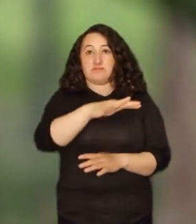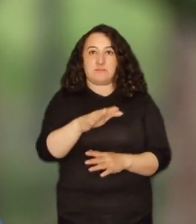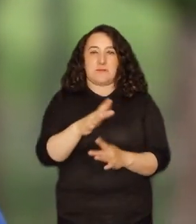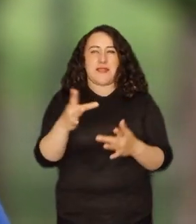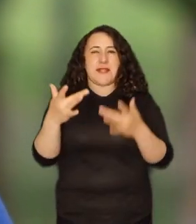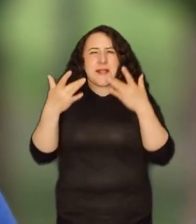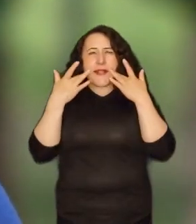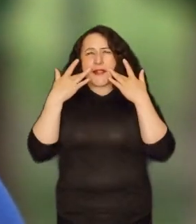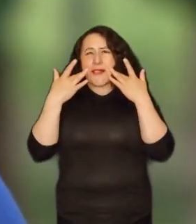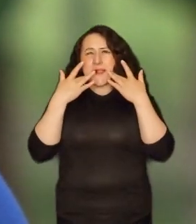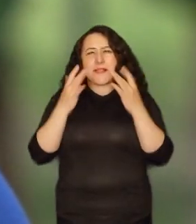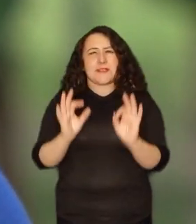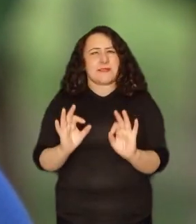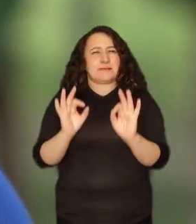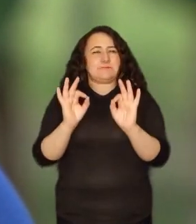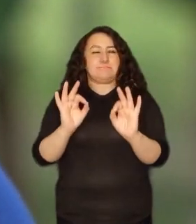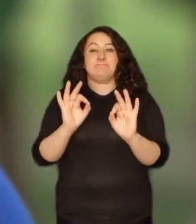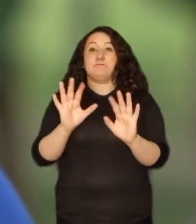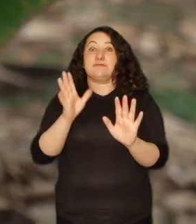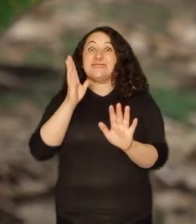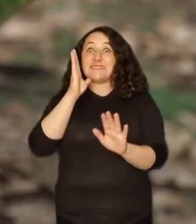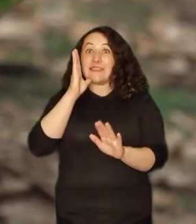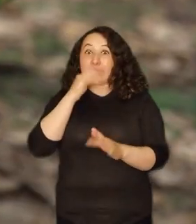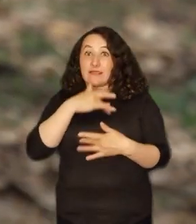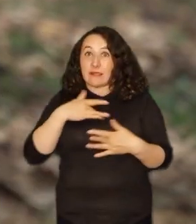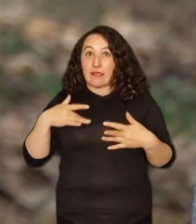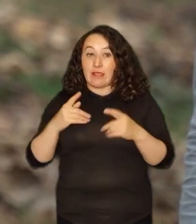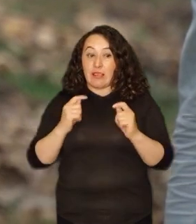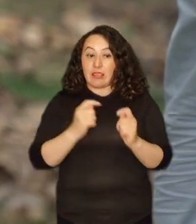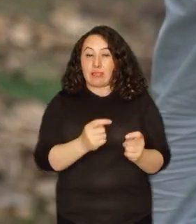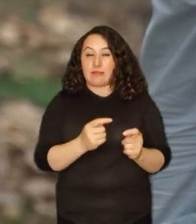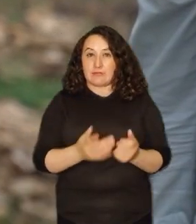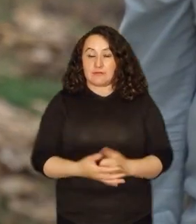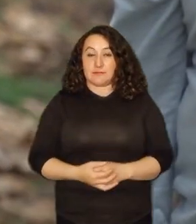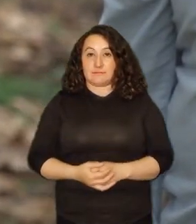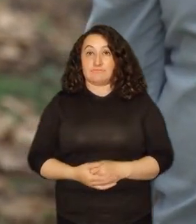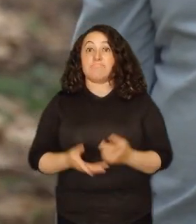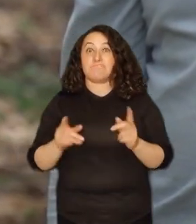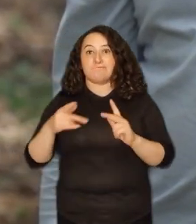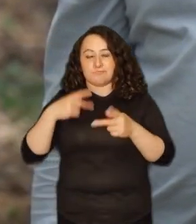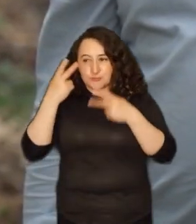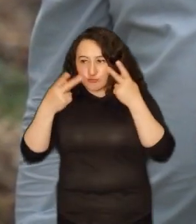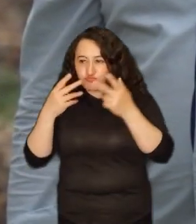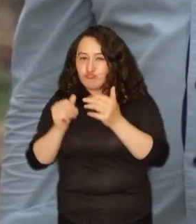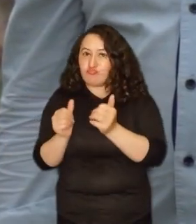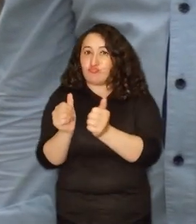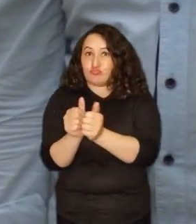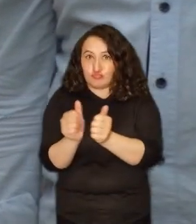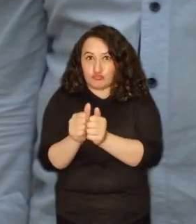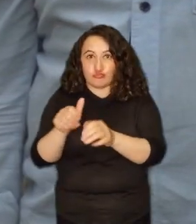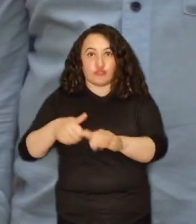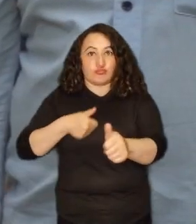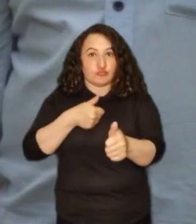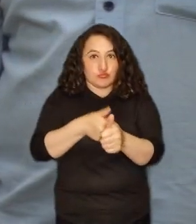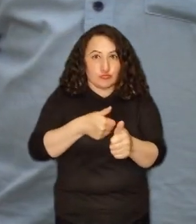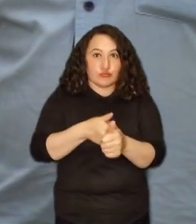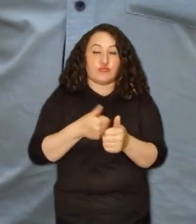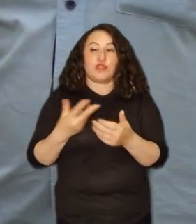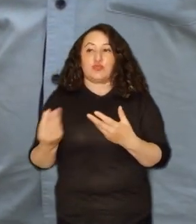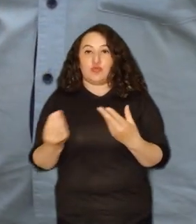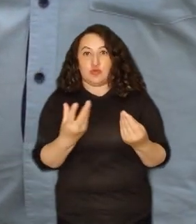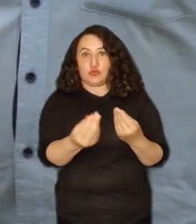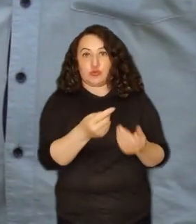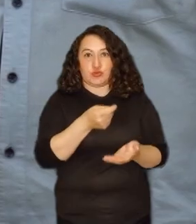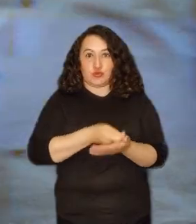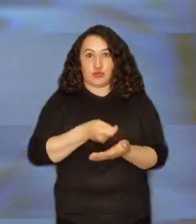finca esté libre totalmente de todo fitopatógeno. También hemos estado realizando visitas de acompañamiento, de asesoría